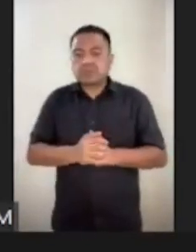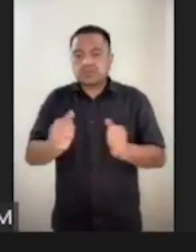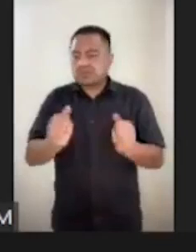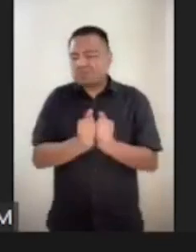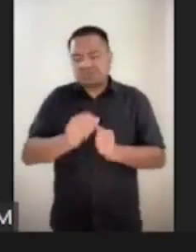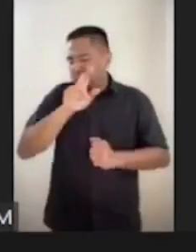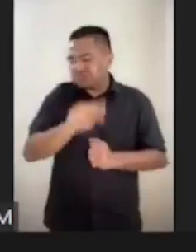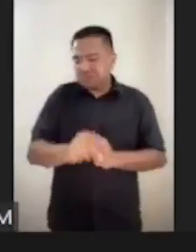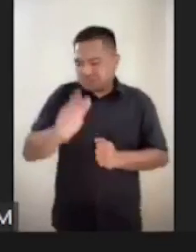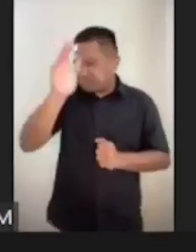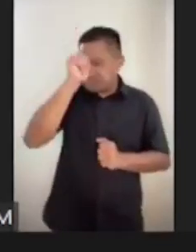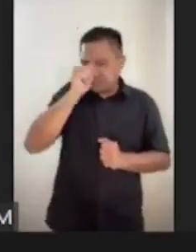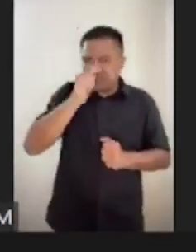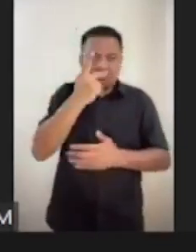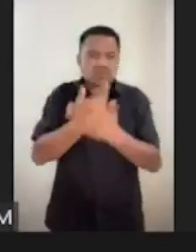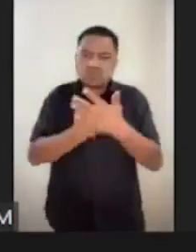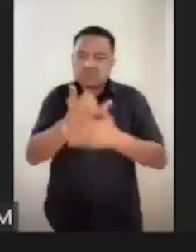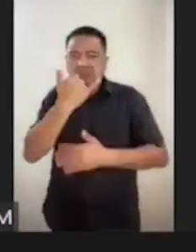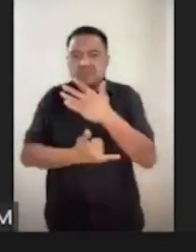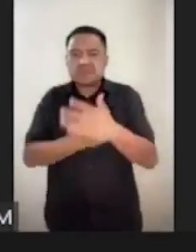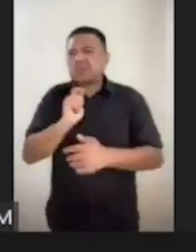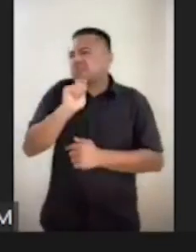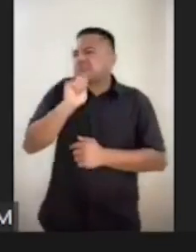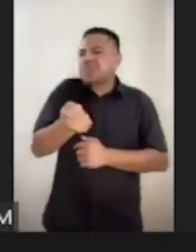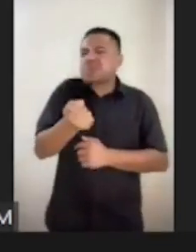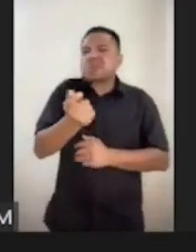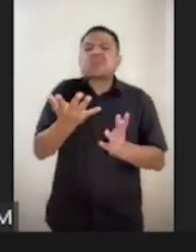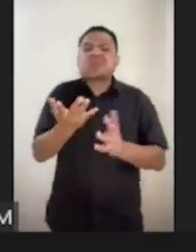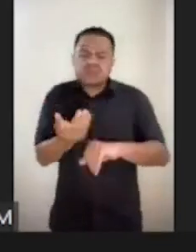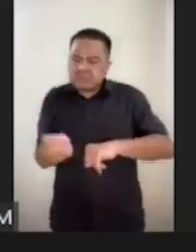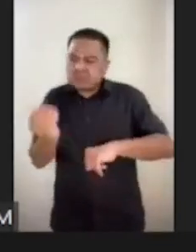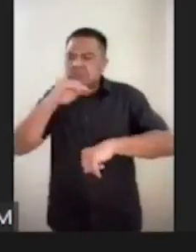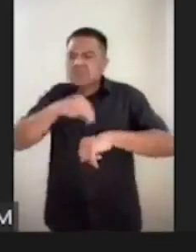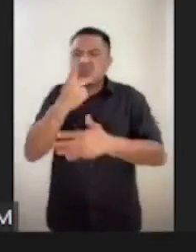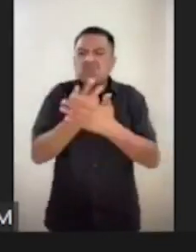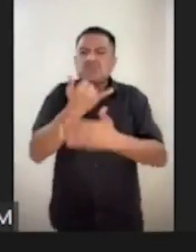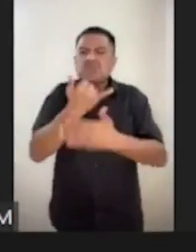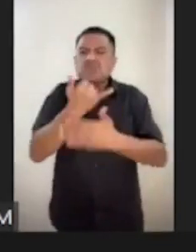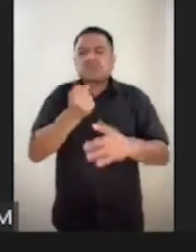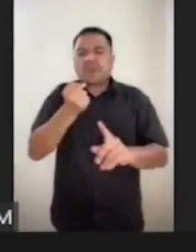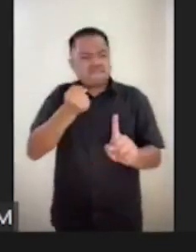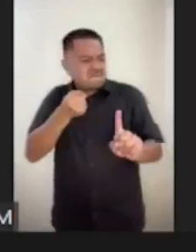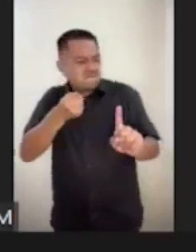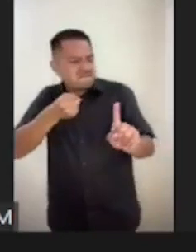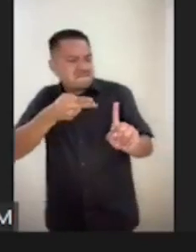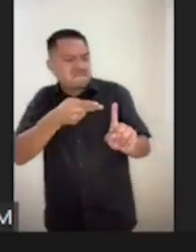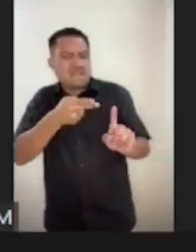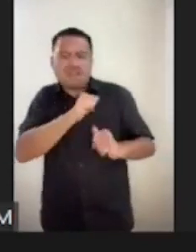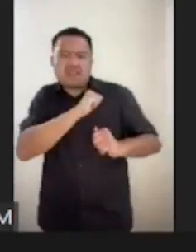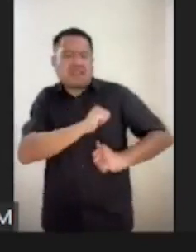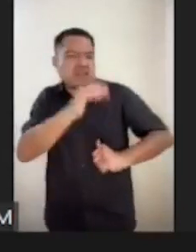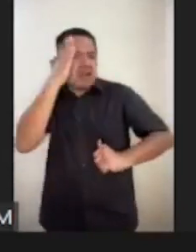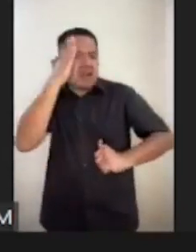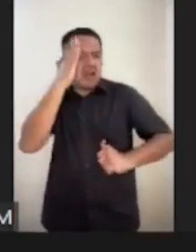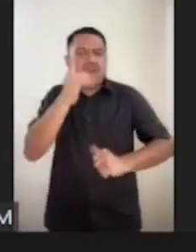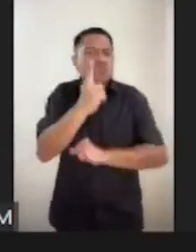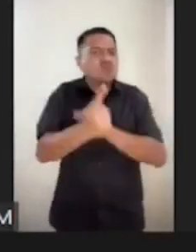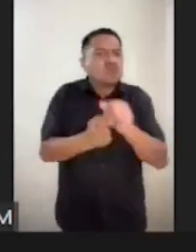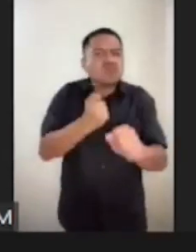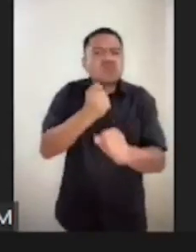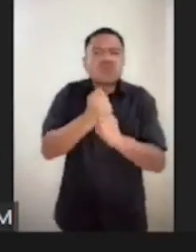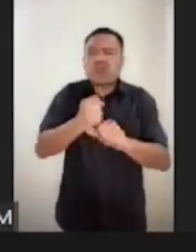acuerdo en que en el proyecto se privilegie el principio de anualidad del